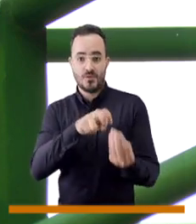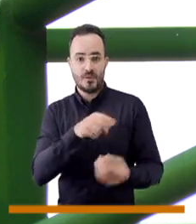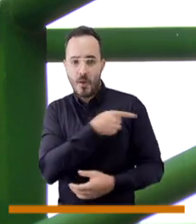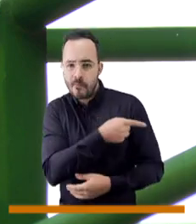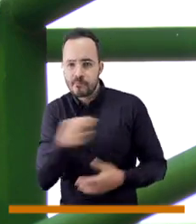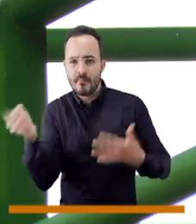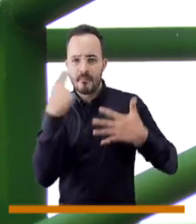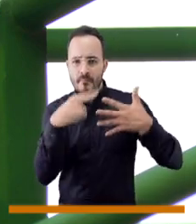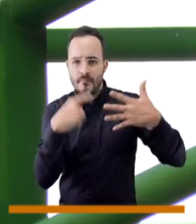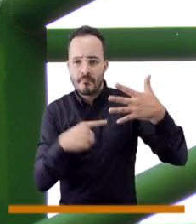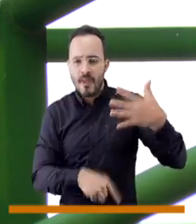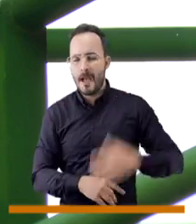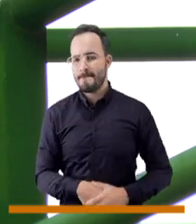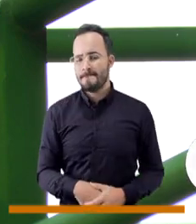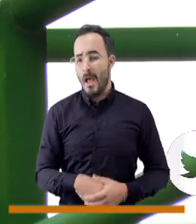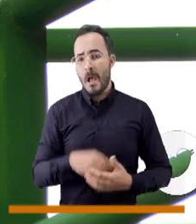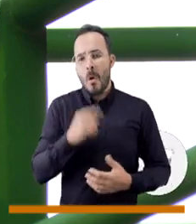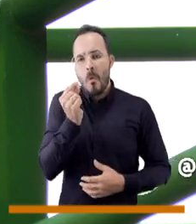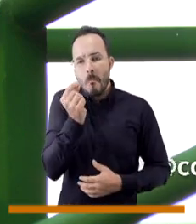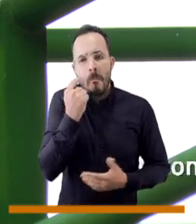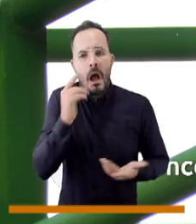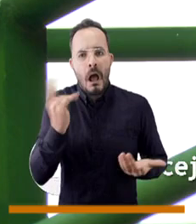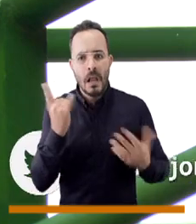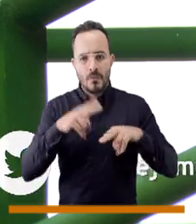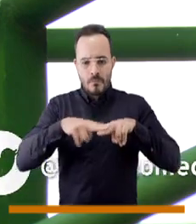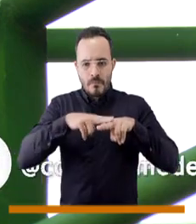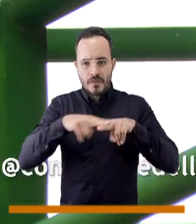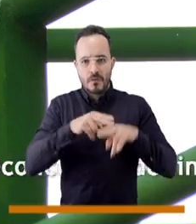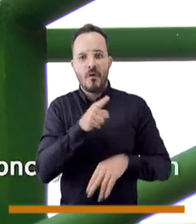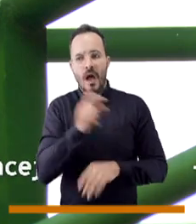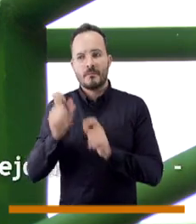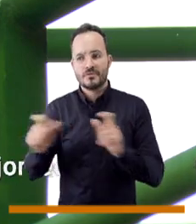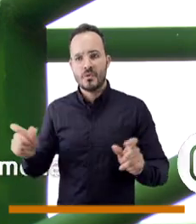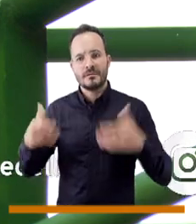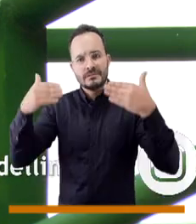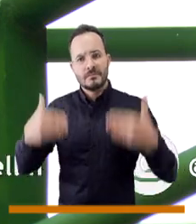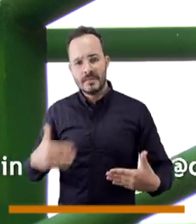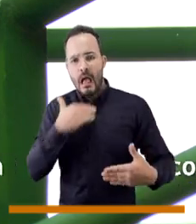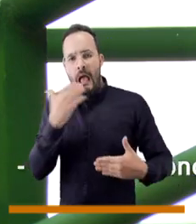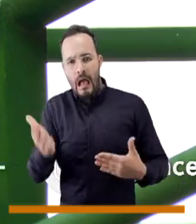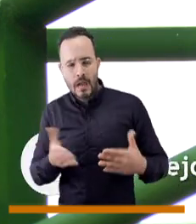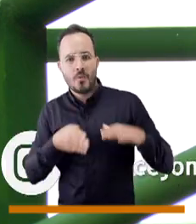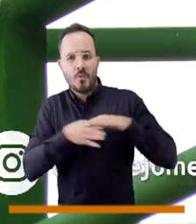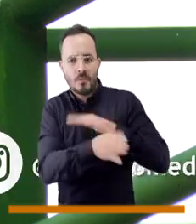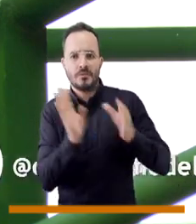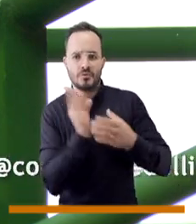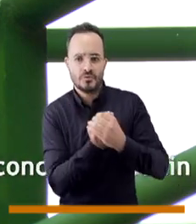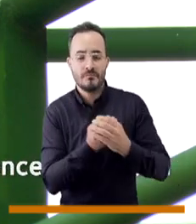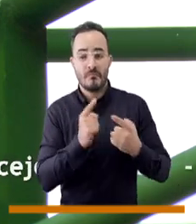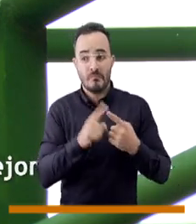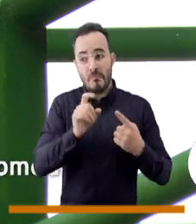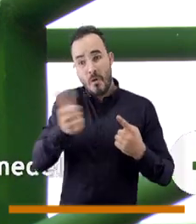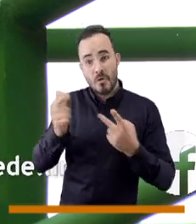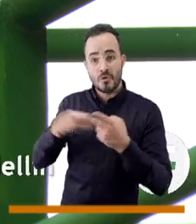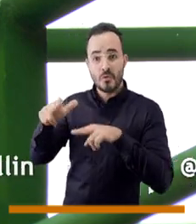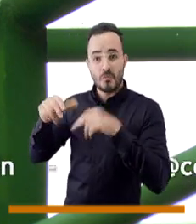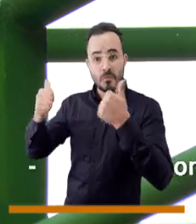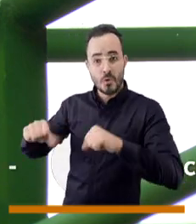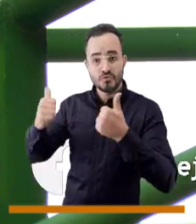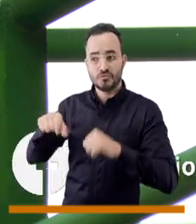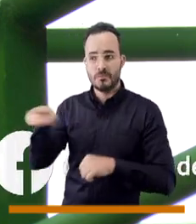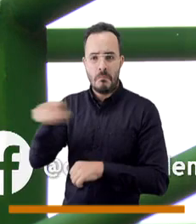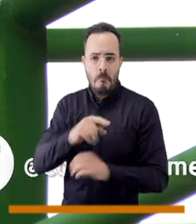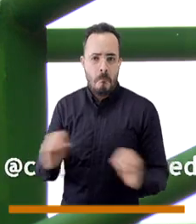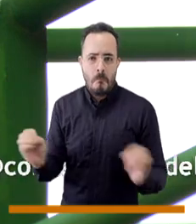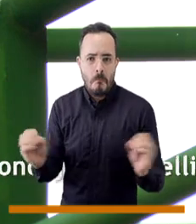de transporte. Dentro de los pocos, el metro tiene adaptados sus ingresos para las personas con discapacidad, pero muchos buses no cuentan con